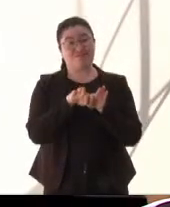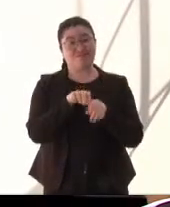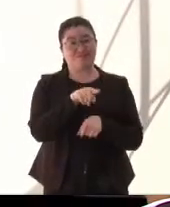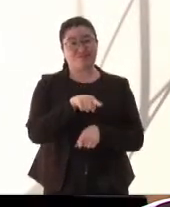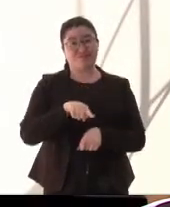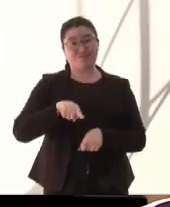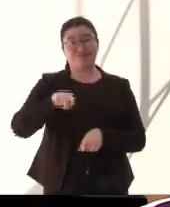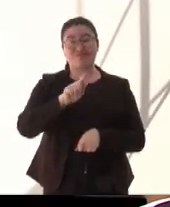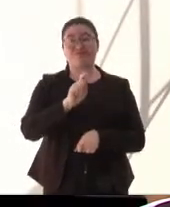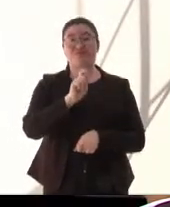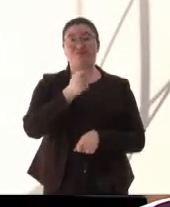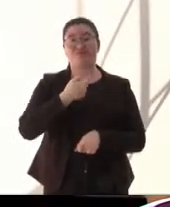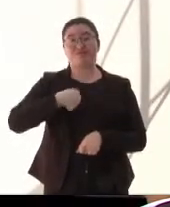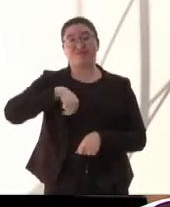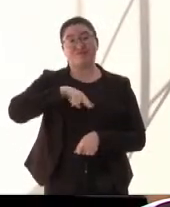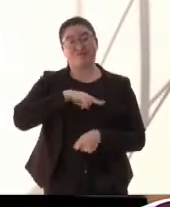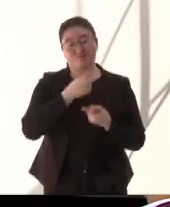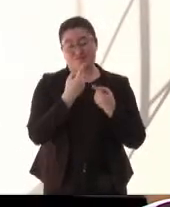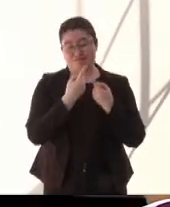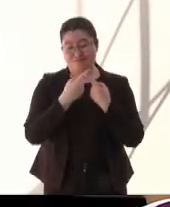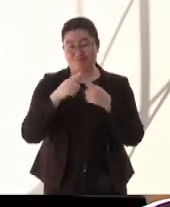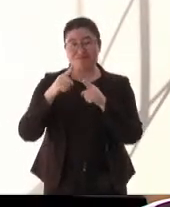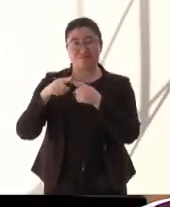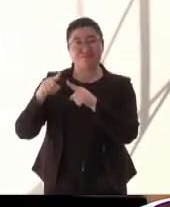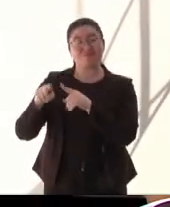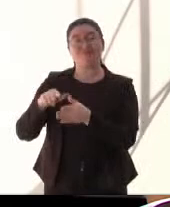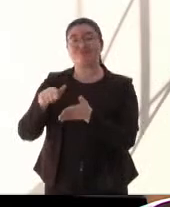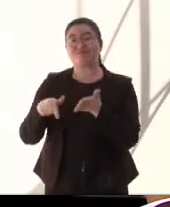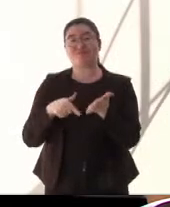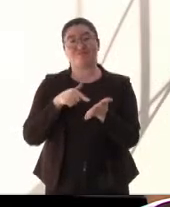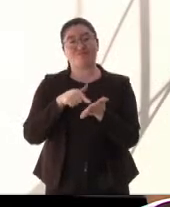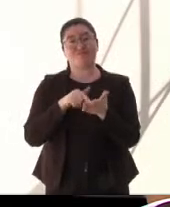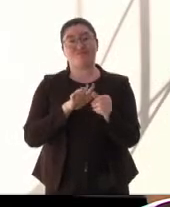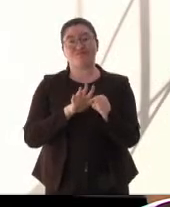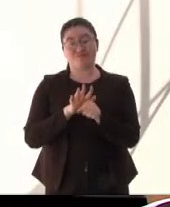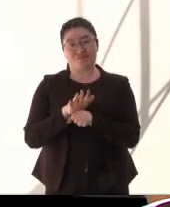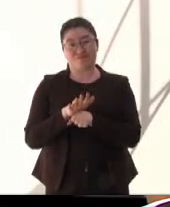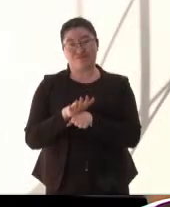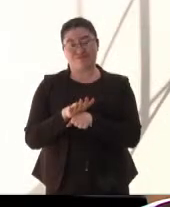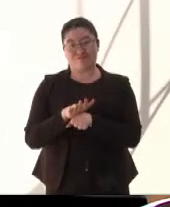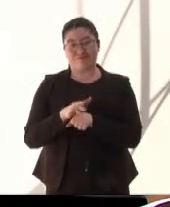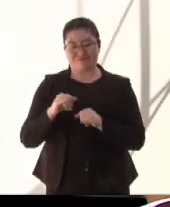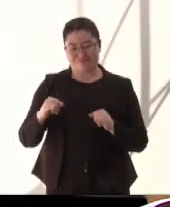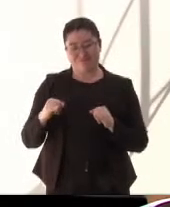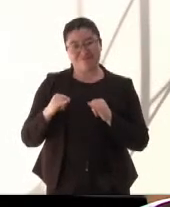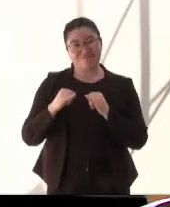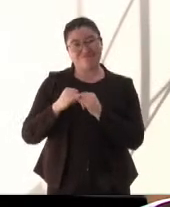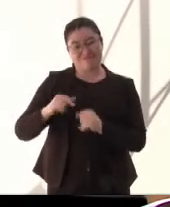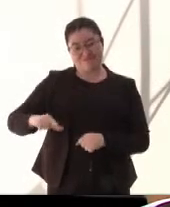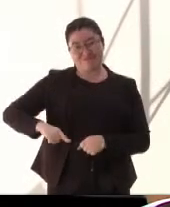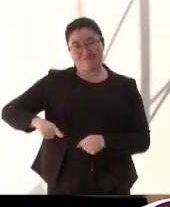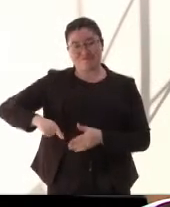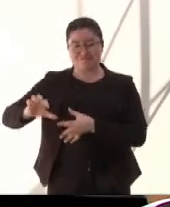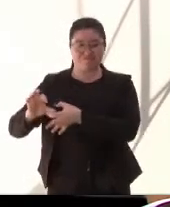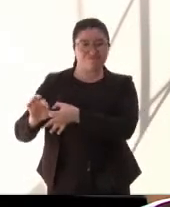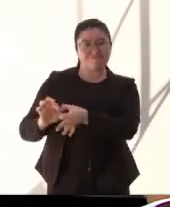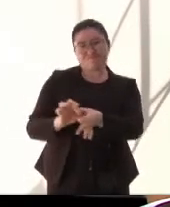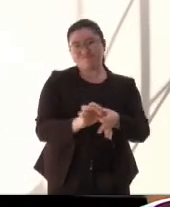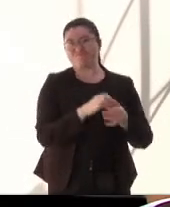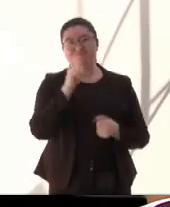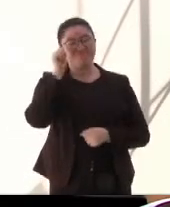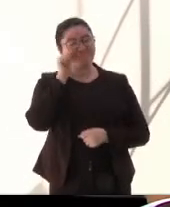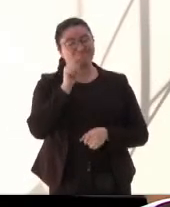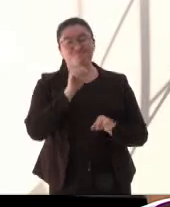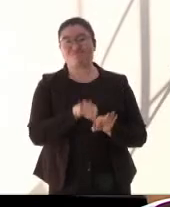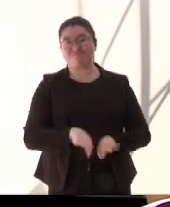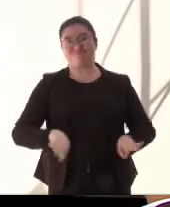colaboración que tenemos de las distintas instancias, dependencias de gobierno, ¿sí? Aquí convergemos,